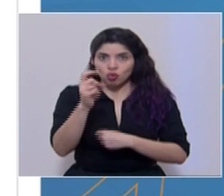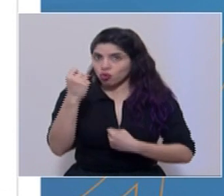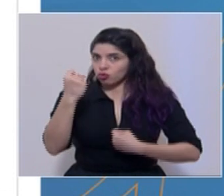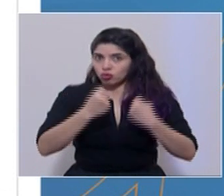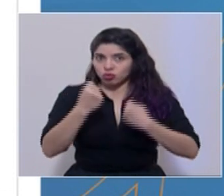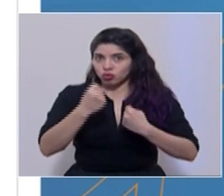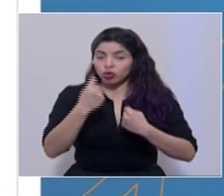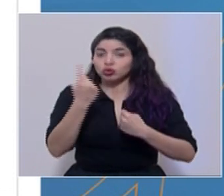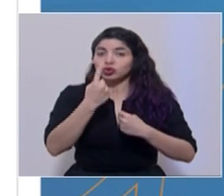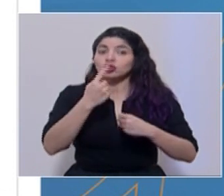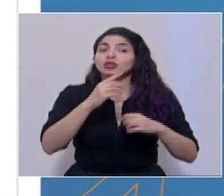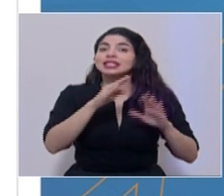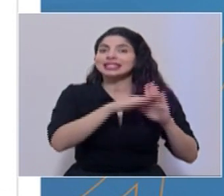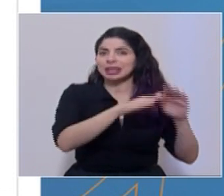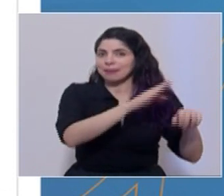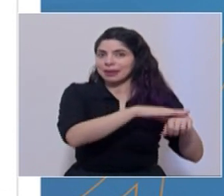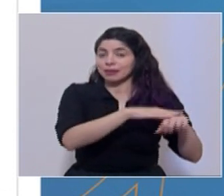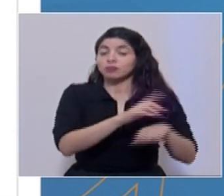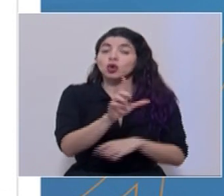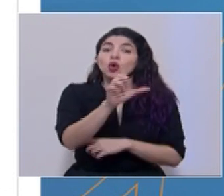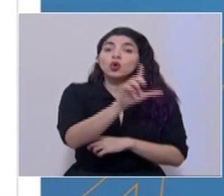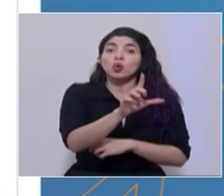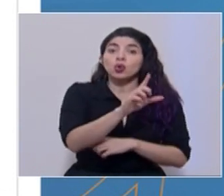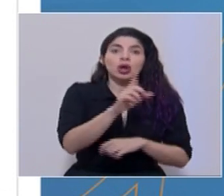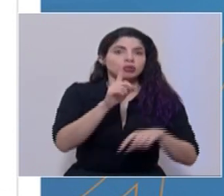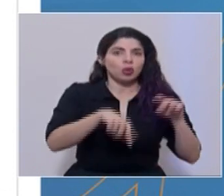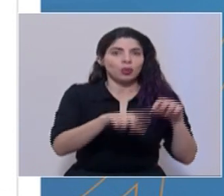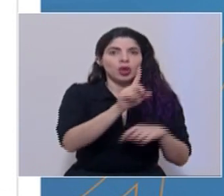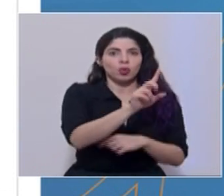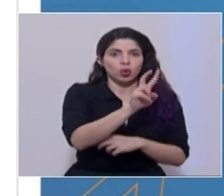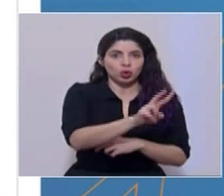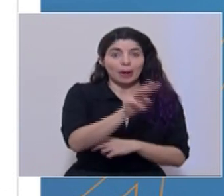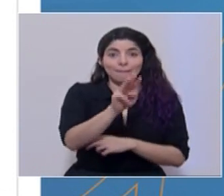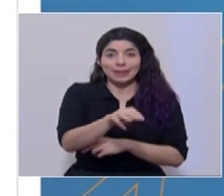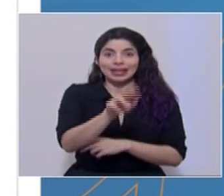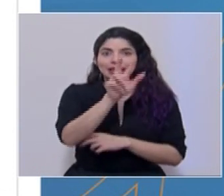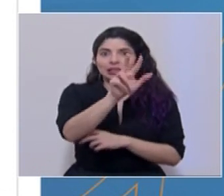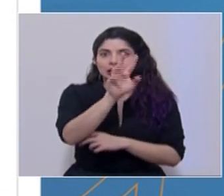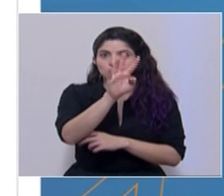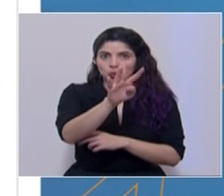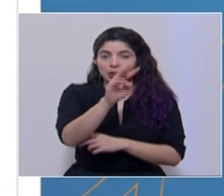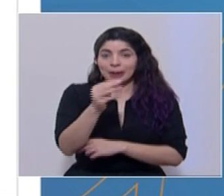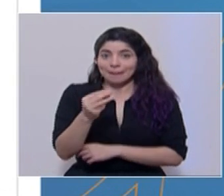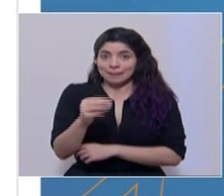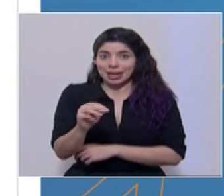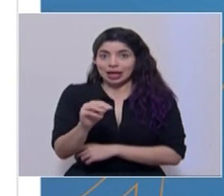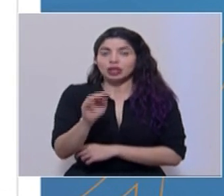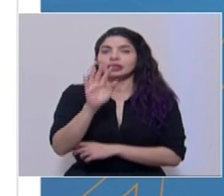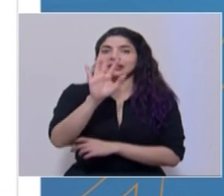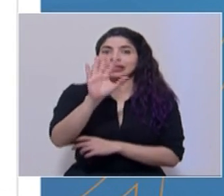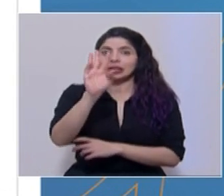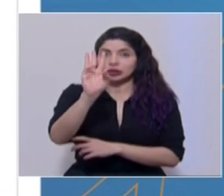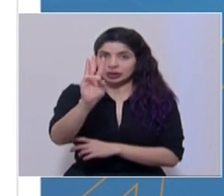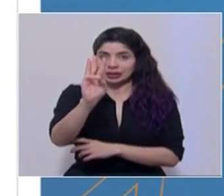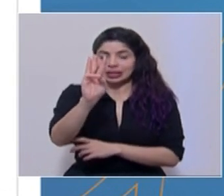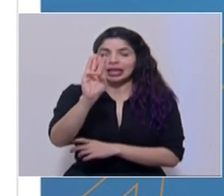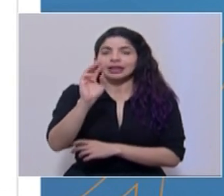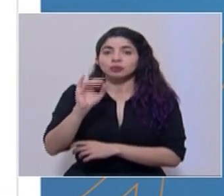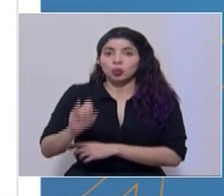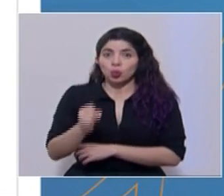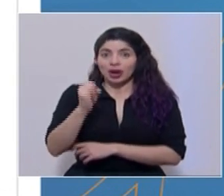circularán, salvo la lista de excepciones, los lunes placa 1 y 2, martes placa 3 y 4, miércoles placa 5 y